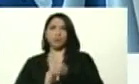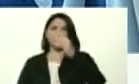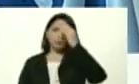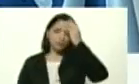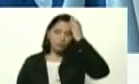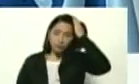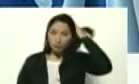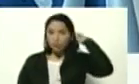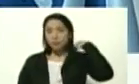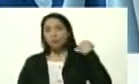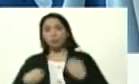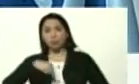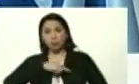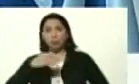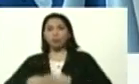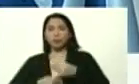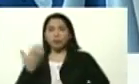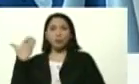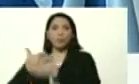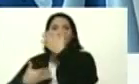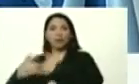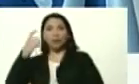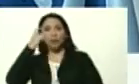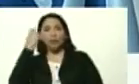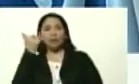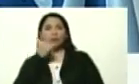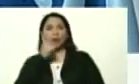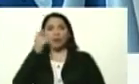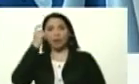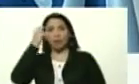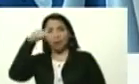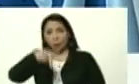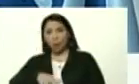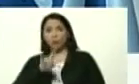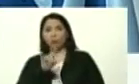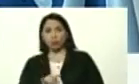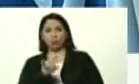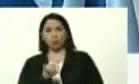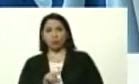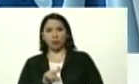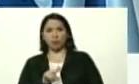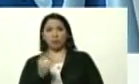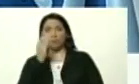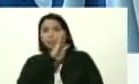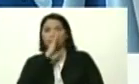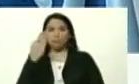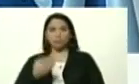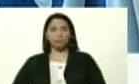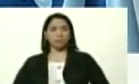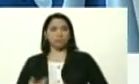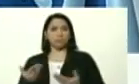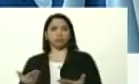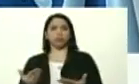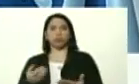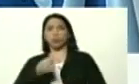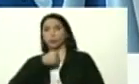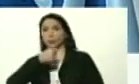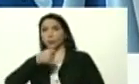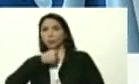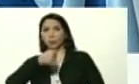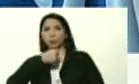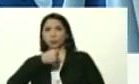lo hicimos el pasado día sábado y el día de hoy lunes, mientras estamos dando esta rueda de